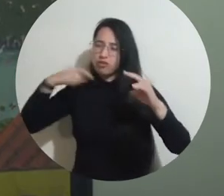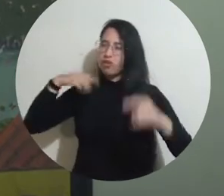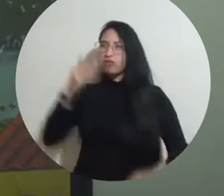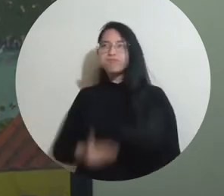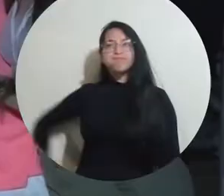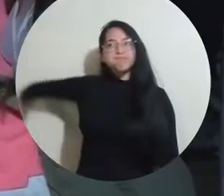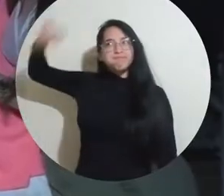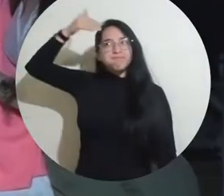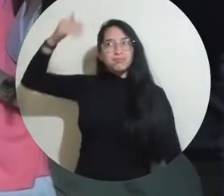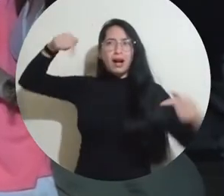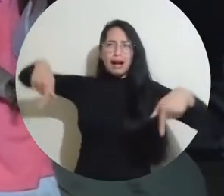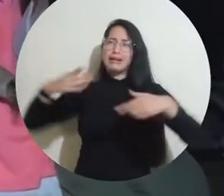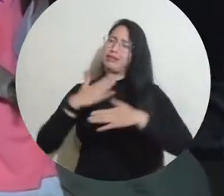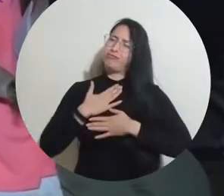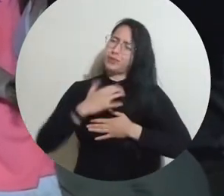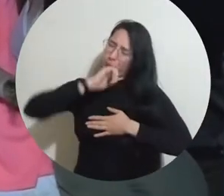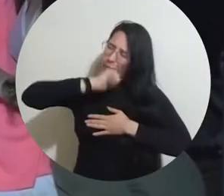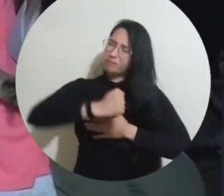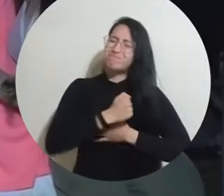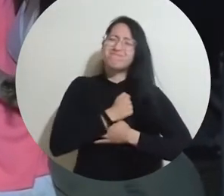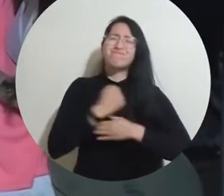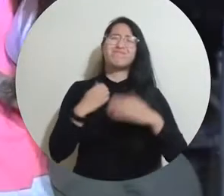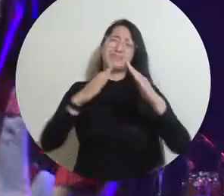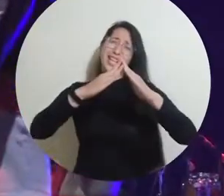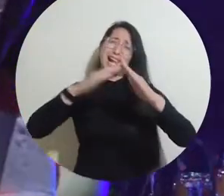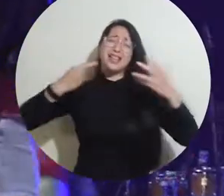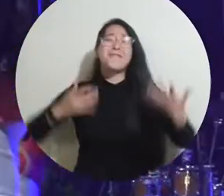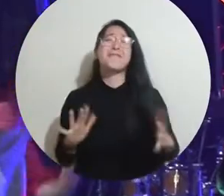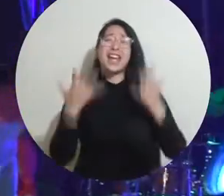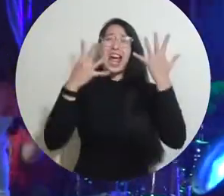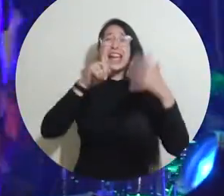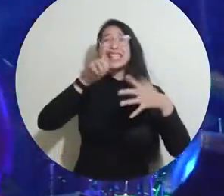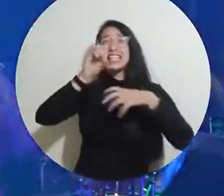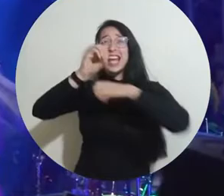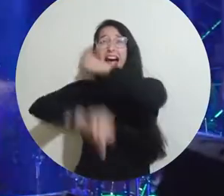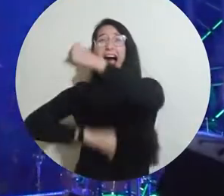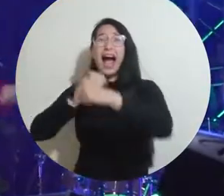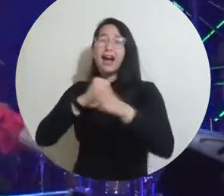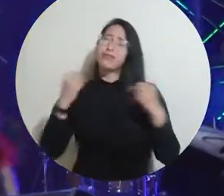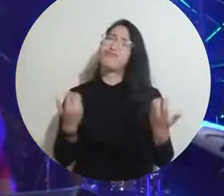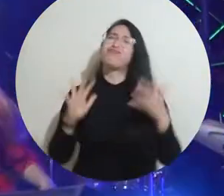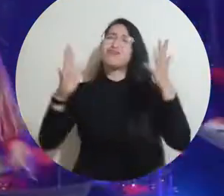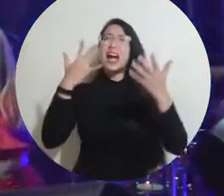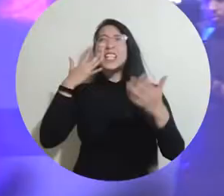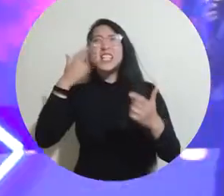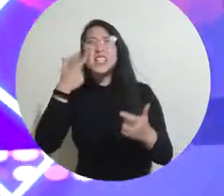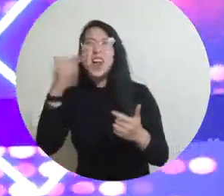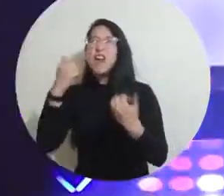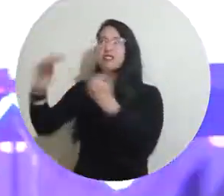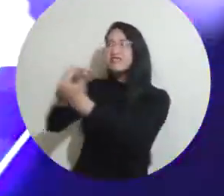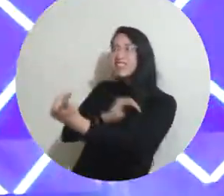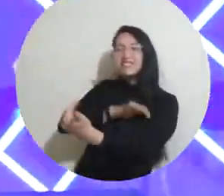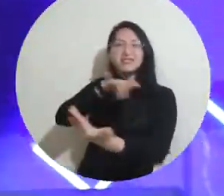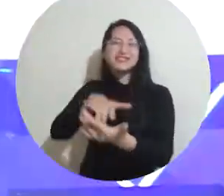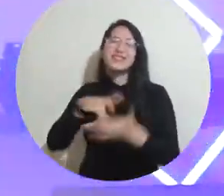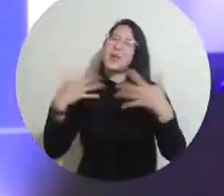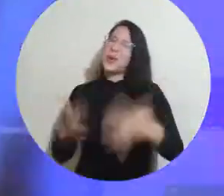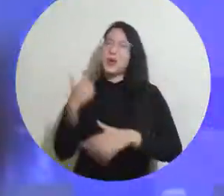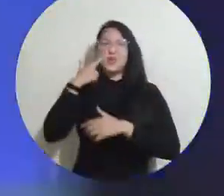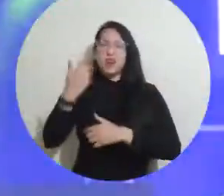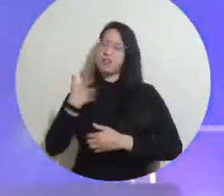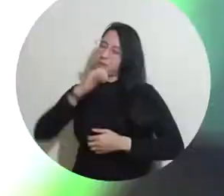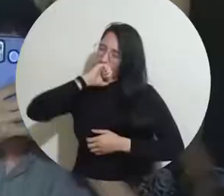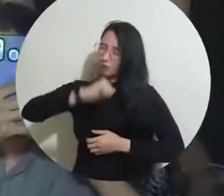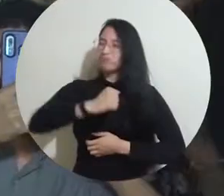como integralmente a la una imac mi casa felicitaciones estos 60 años estamos súper contentos que nos hayan invitado interés lógicamente de